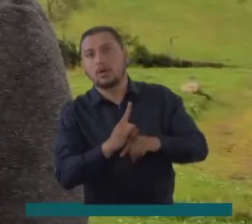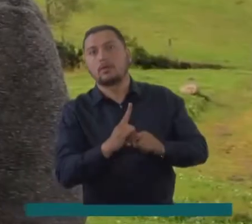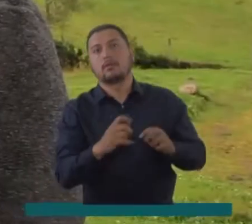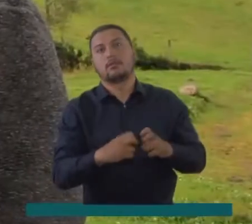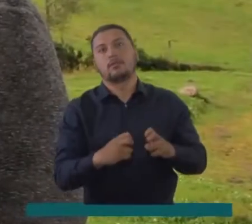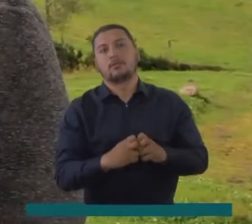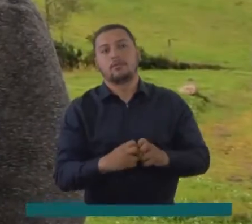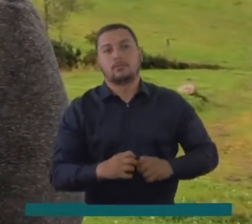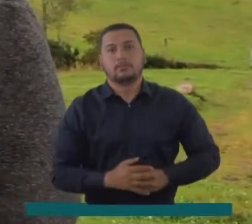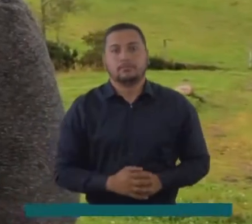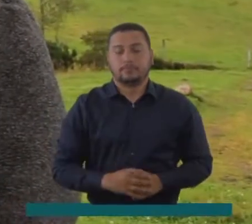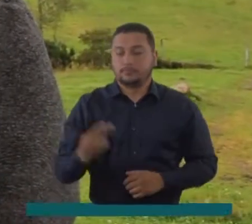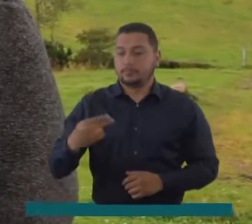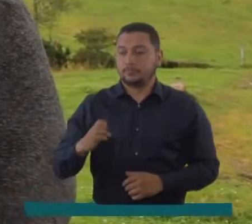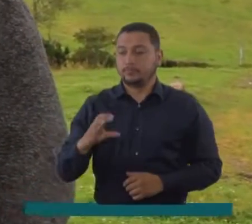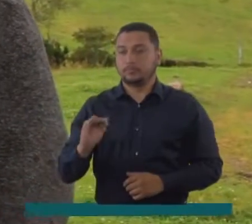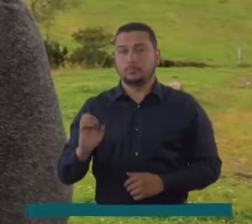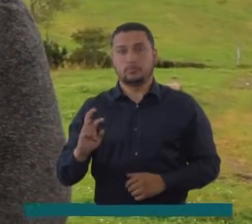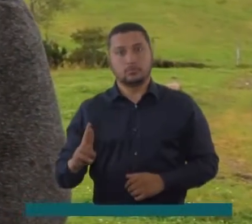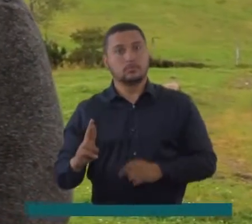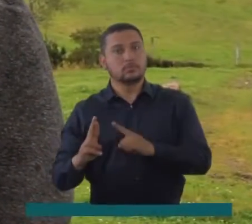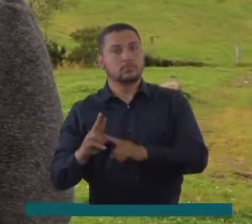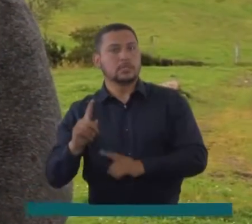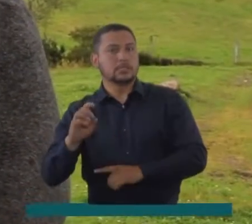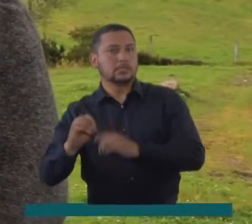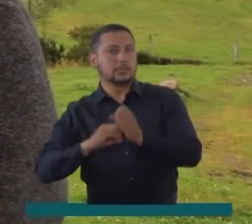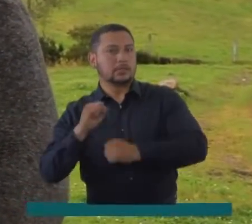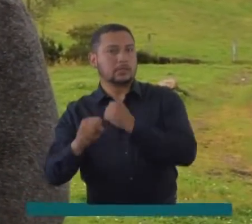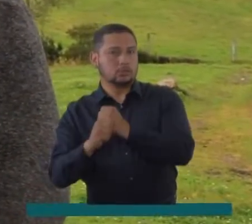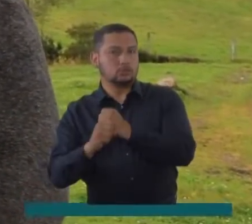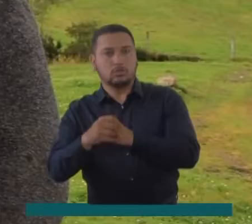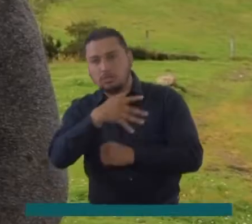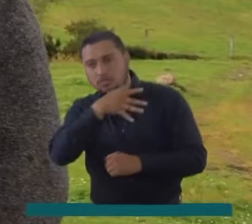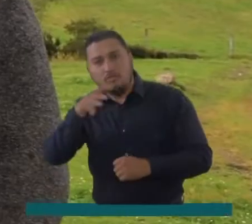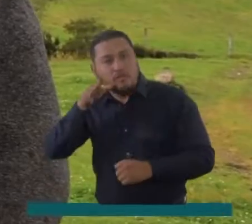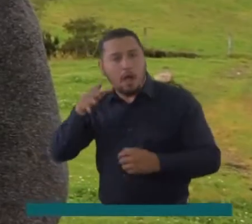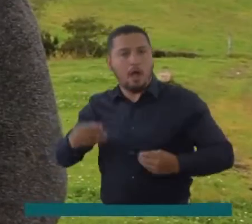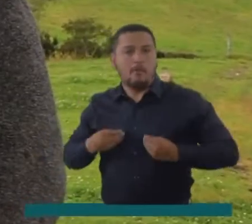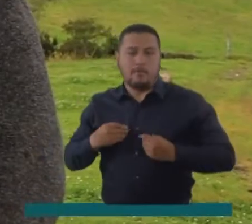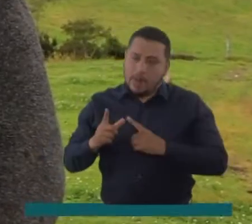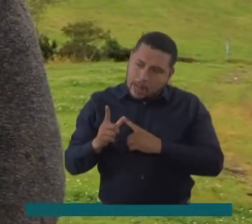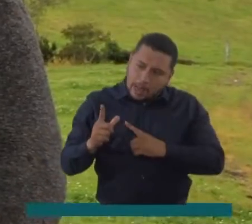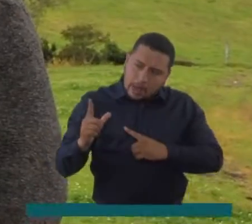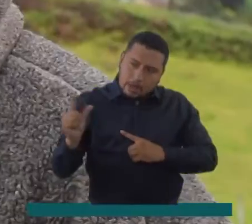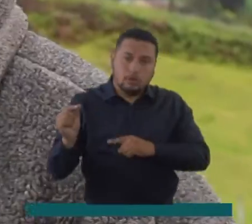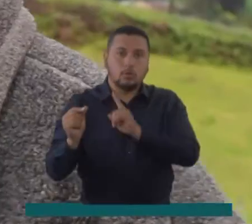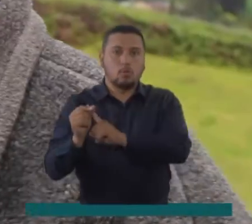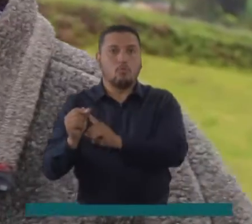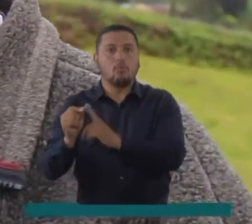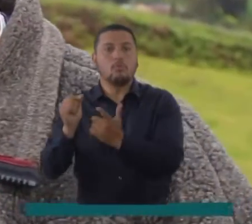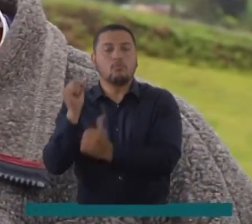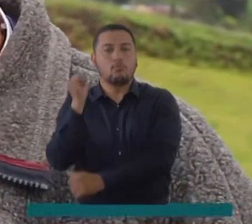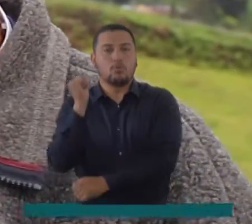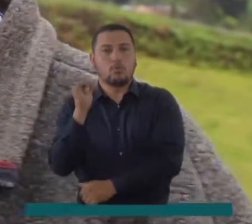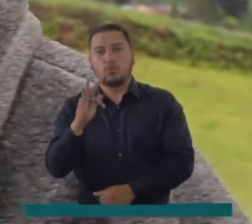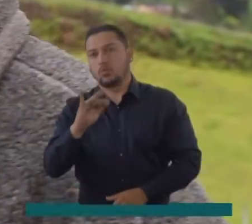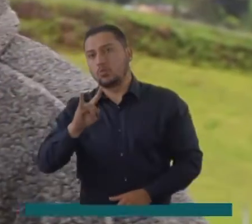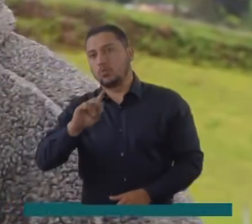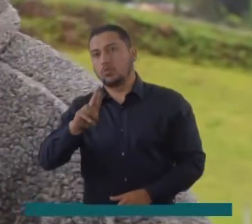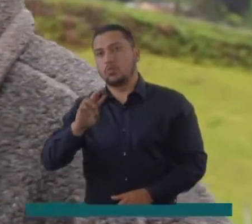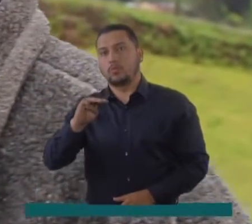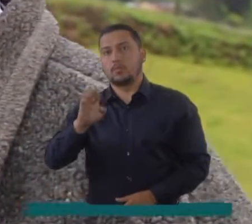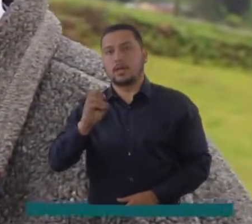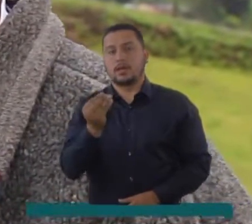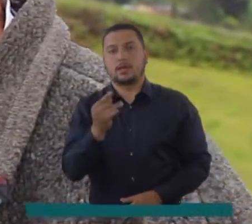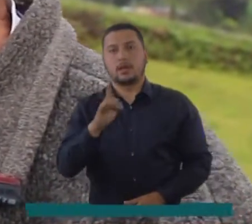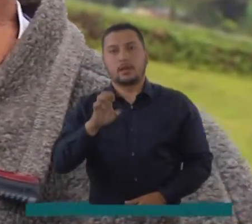solar. Héctor Bernal es un labriego de 60 años de edad, que vive en la vereda más lejana del municipio de Turmequé,